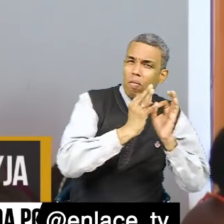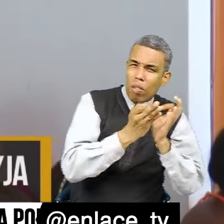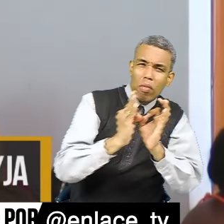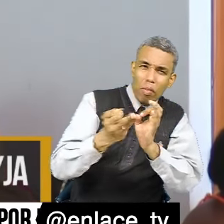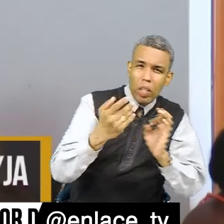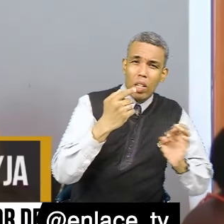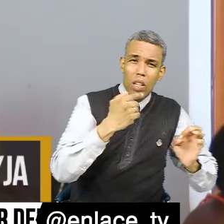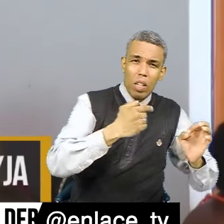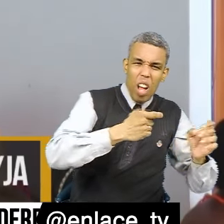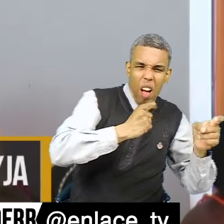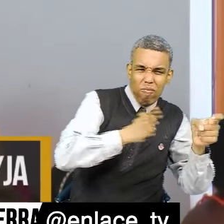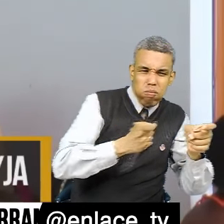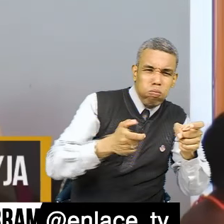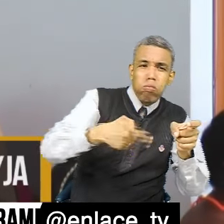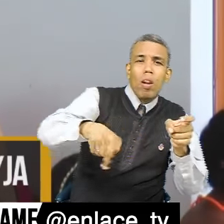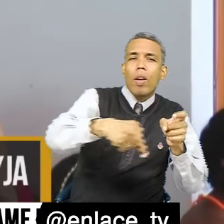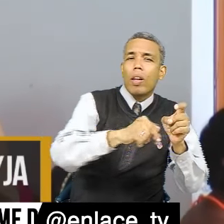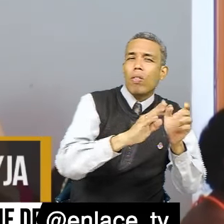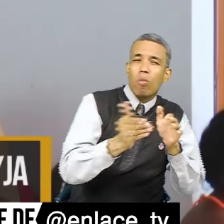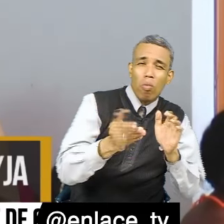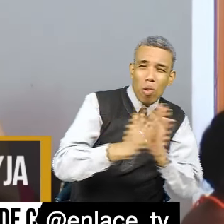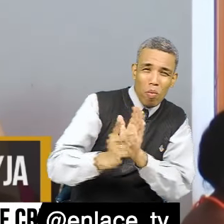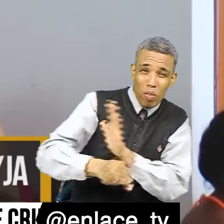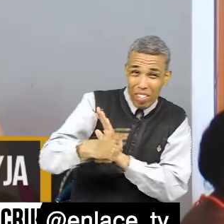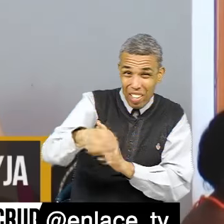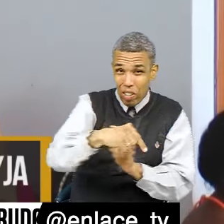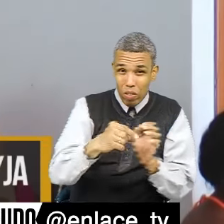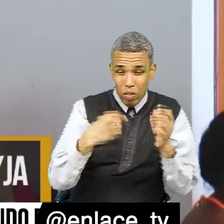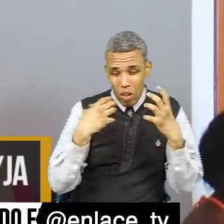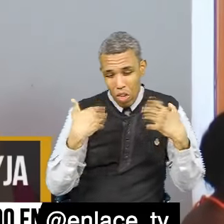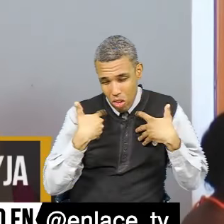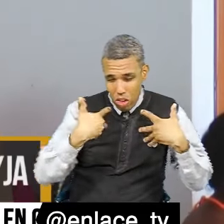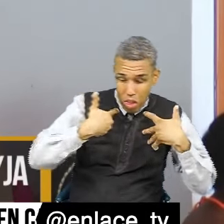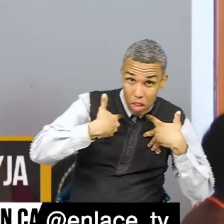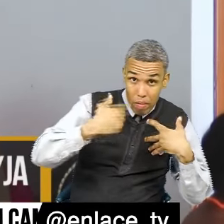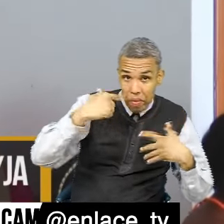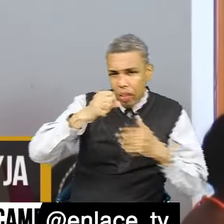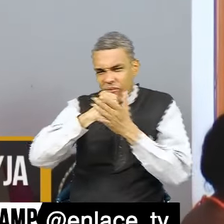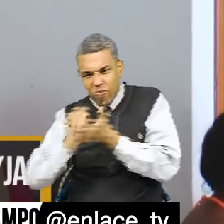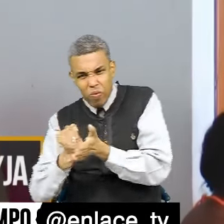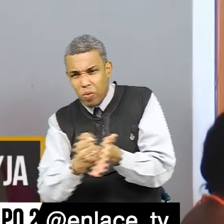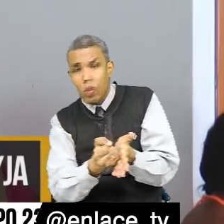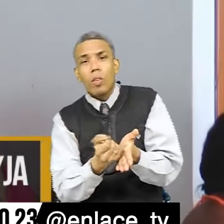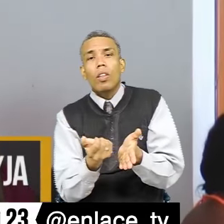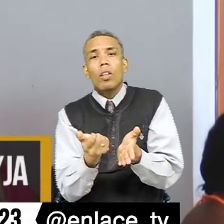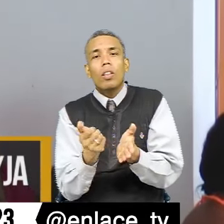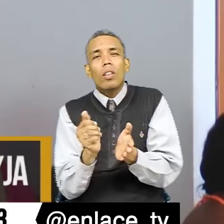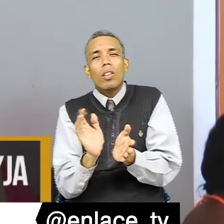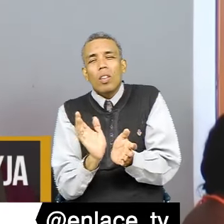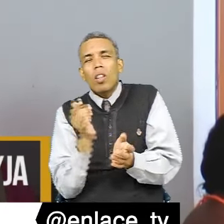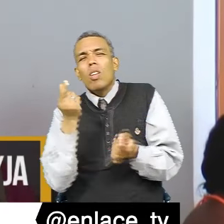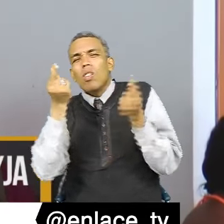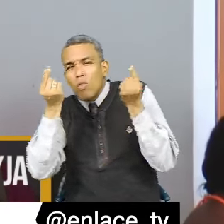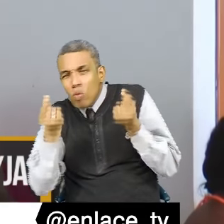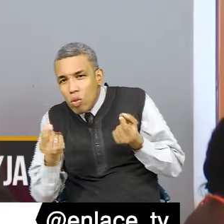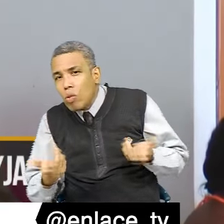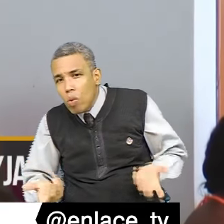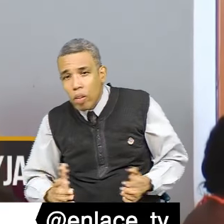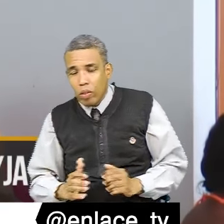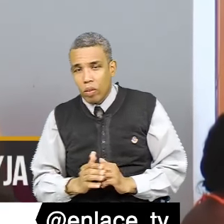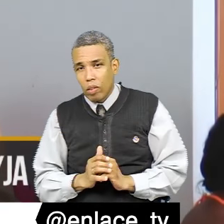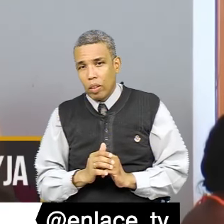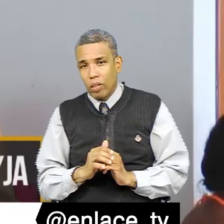cuánto presupuesto quedó en el PAD para pues todo el tema de funcionamiento, no solo de la mesa de víctimas, sino también de los demás componentes que tienen